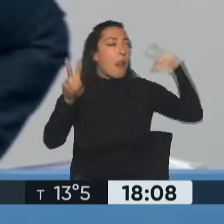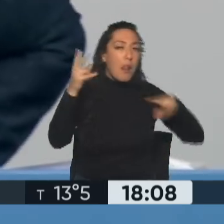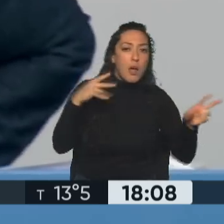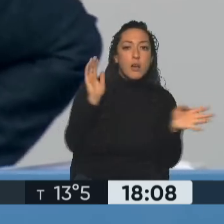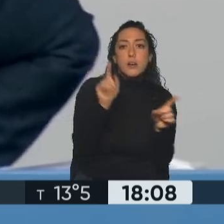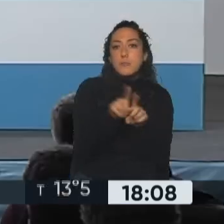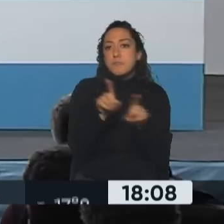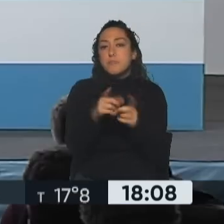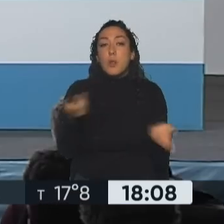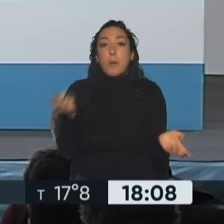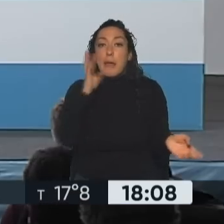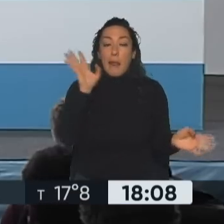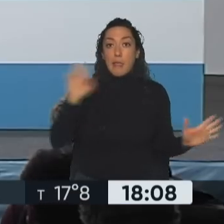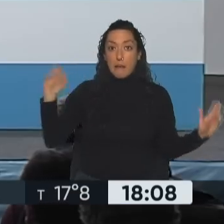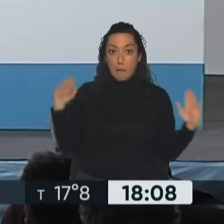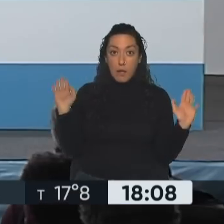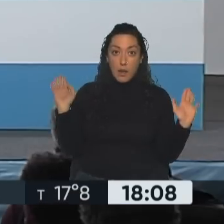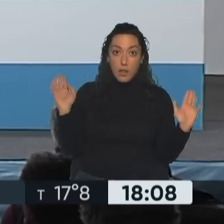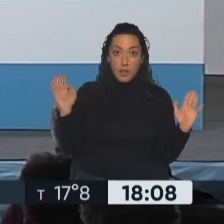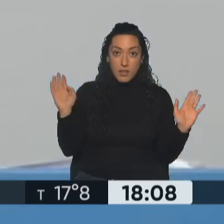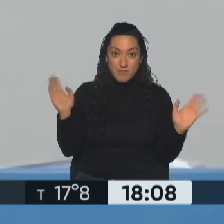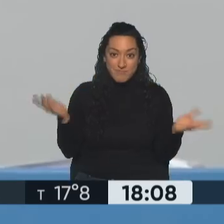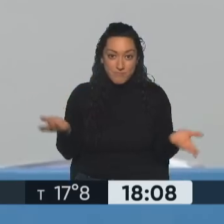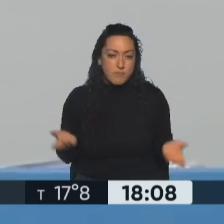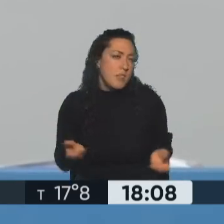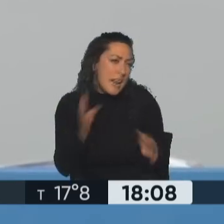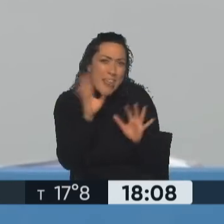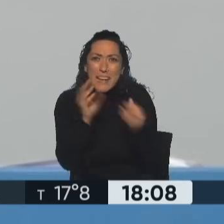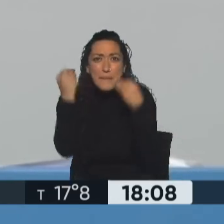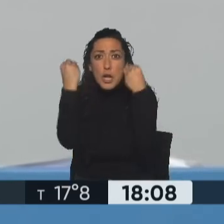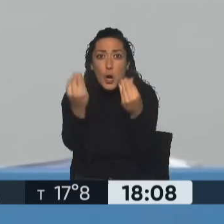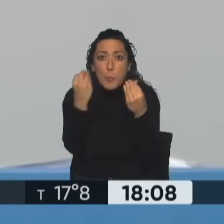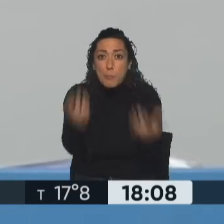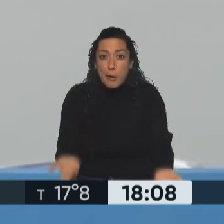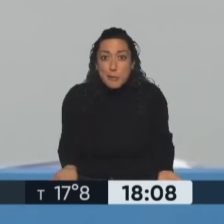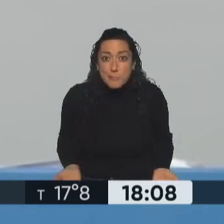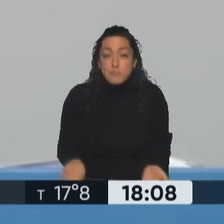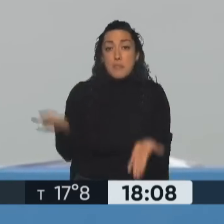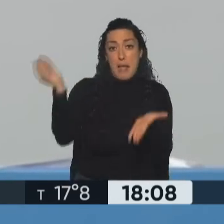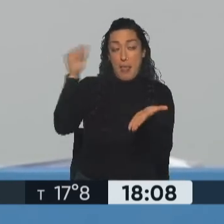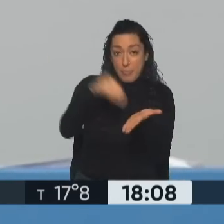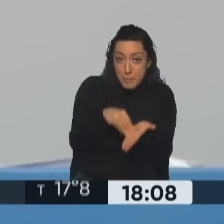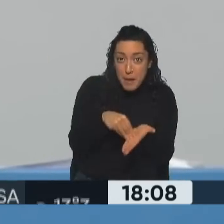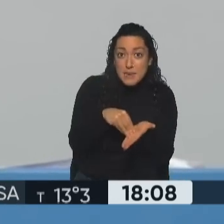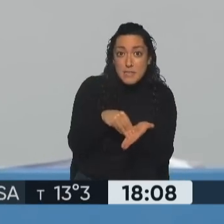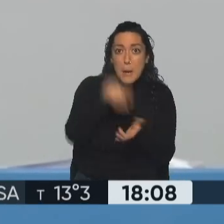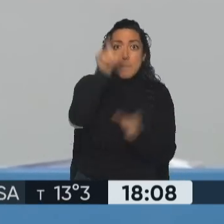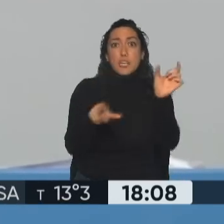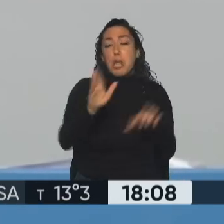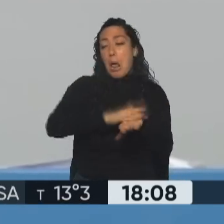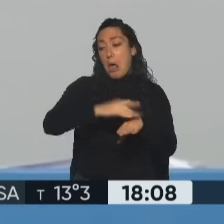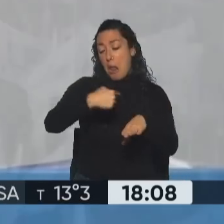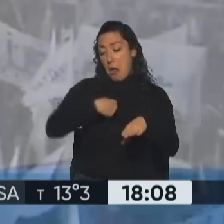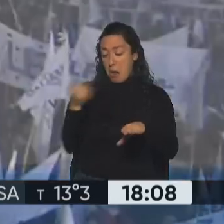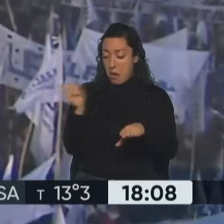la olla, como que no tuvo nada que ver. ¿Cómo que no tenés nada que ver? Pero además, nadie se hace cargo que